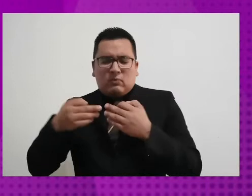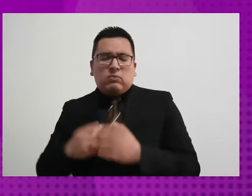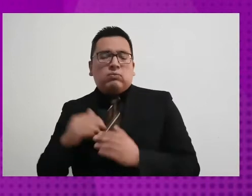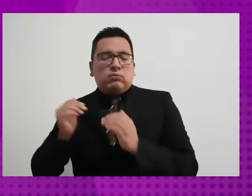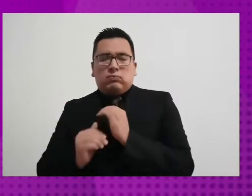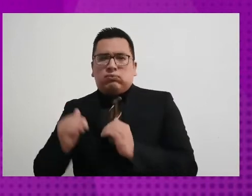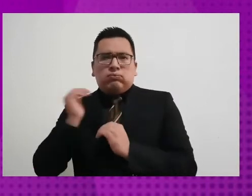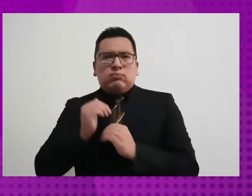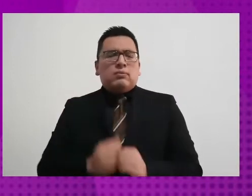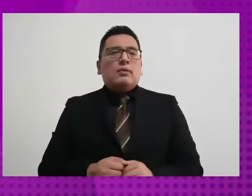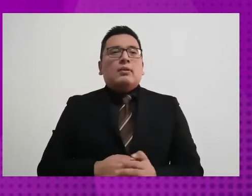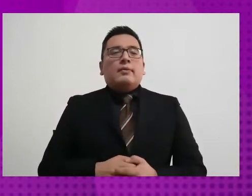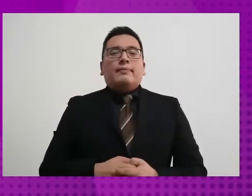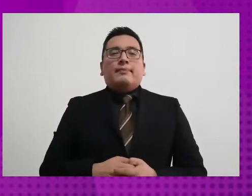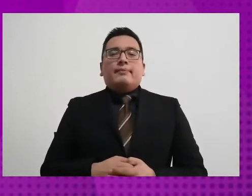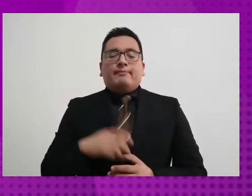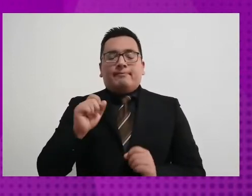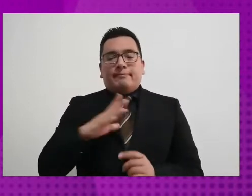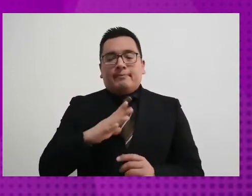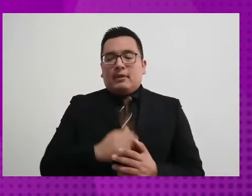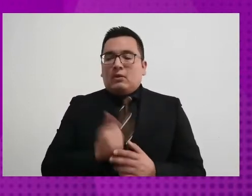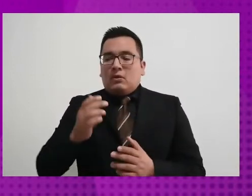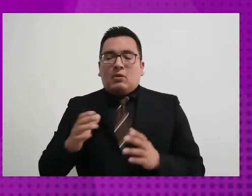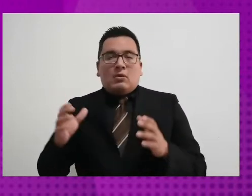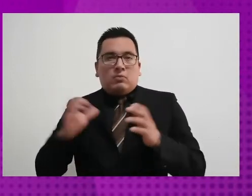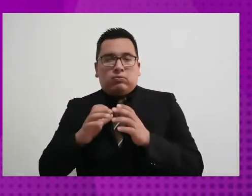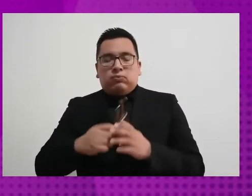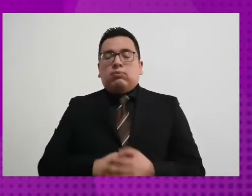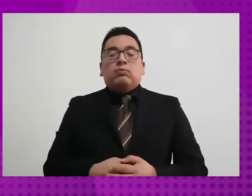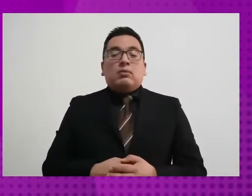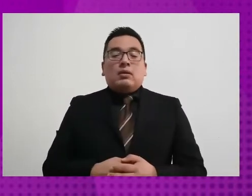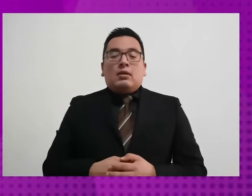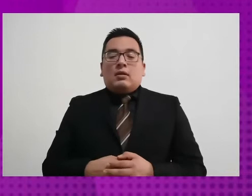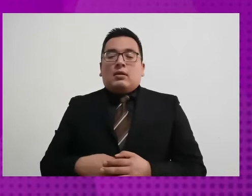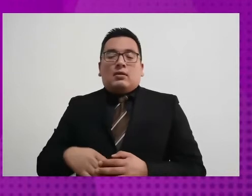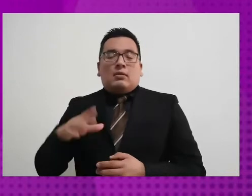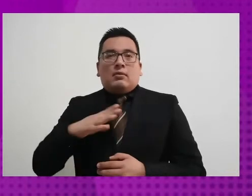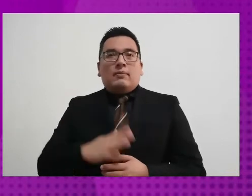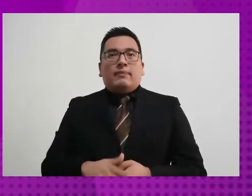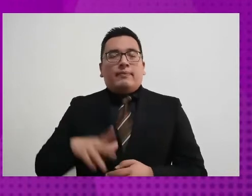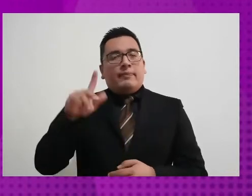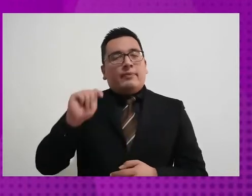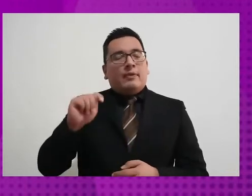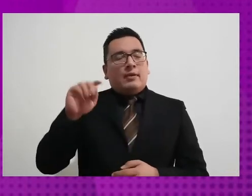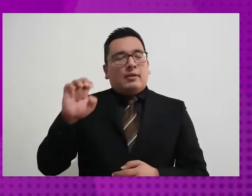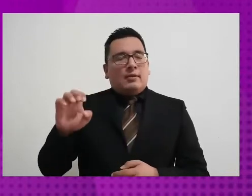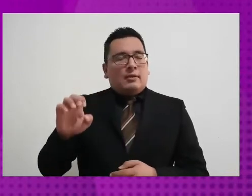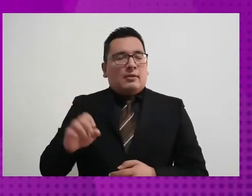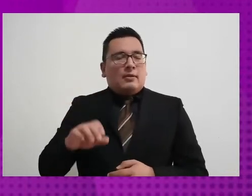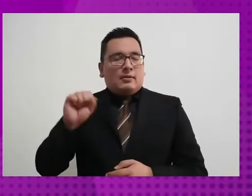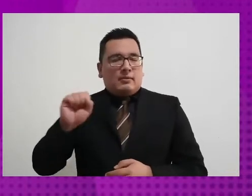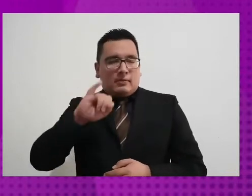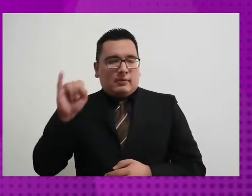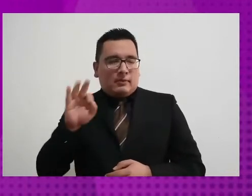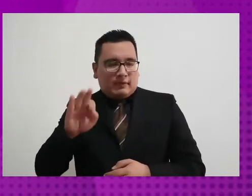y el Tribunal Electoral del Poder Judicial de la Federación en general, porque ha ido resolviendo una serie de asuntos en las que ha